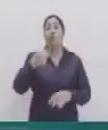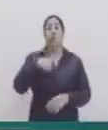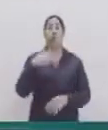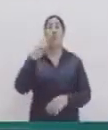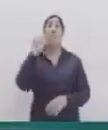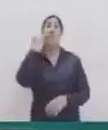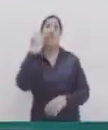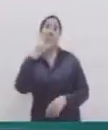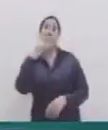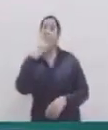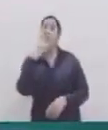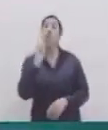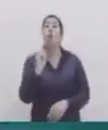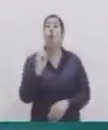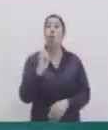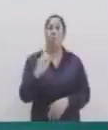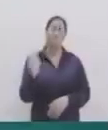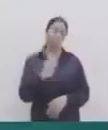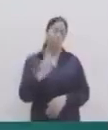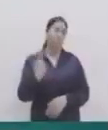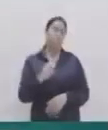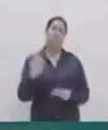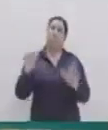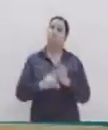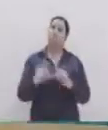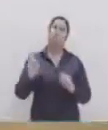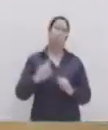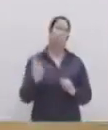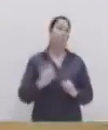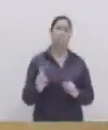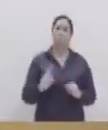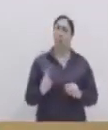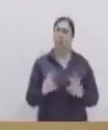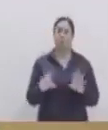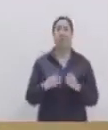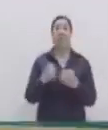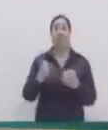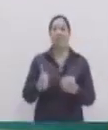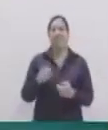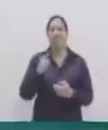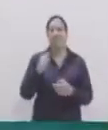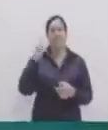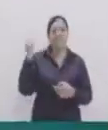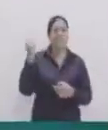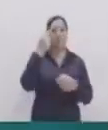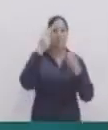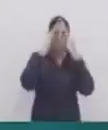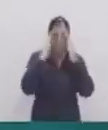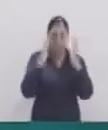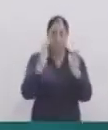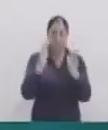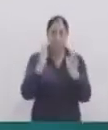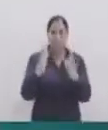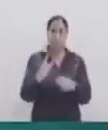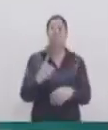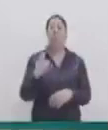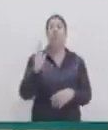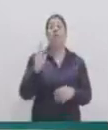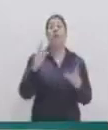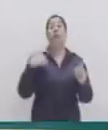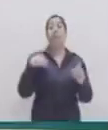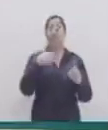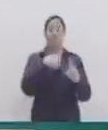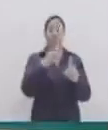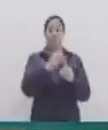dicho, ¿verdad? Entonces, porque estoy utilizando un verboide, así que un verboide no lo voy a utilizar necesariamente en el núcleo de la oración, no va a ser